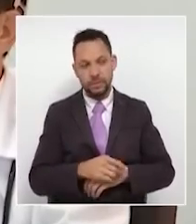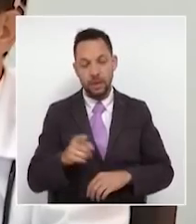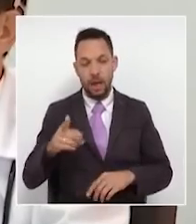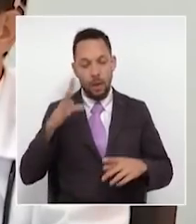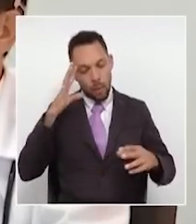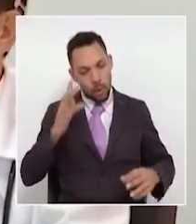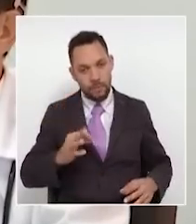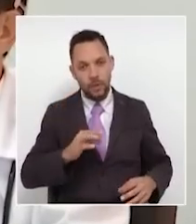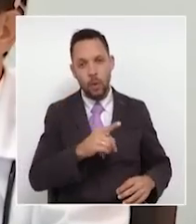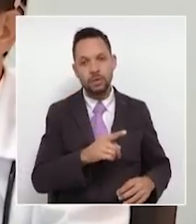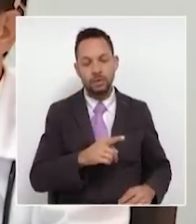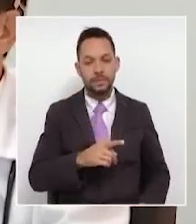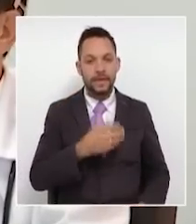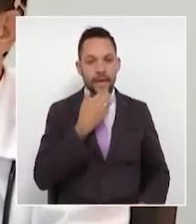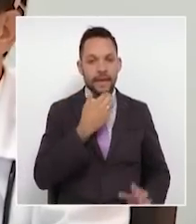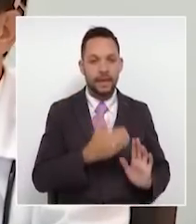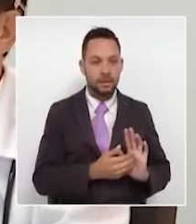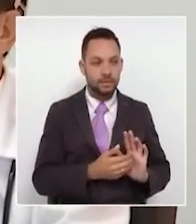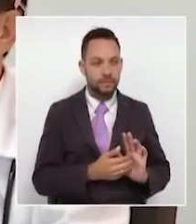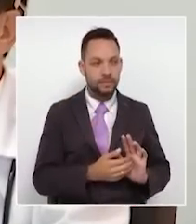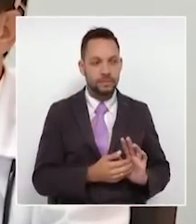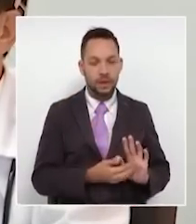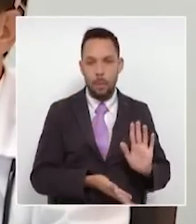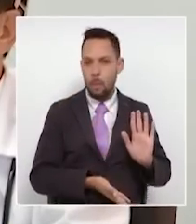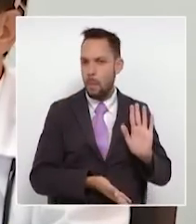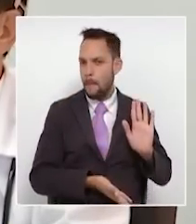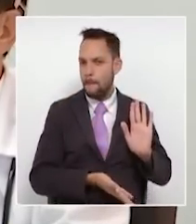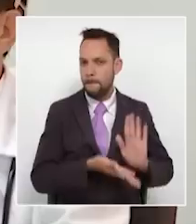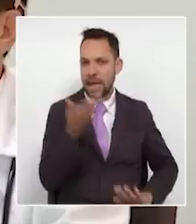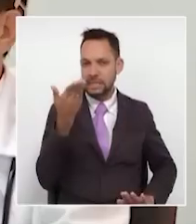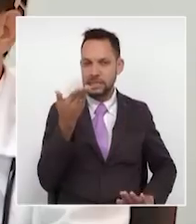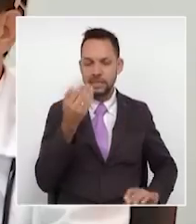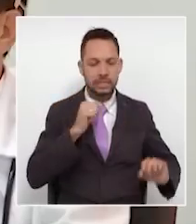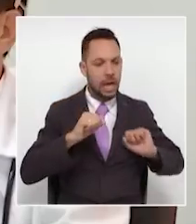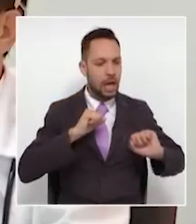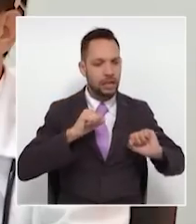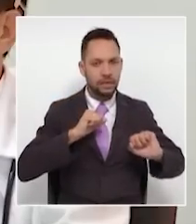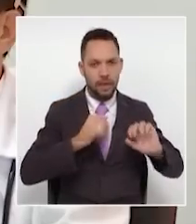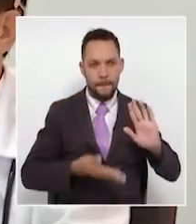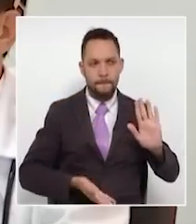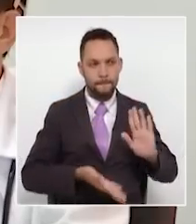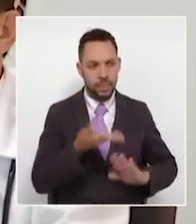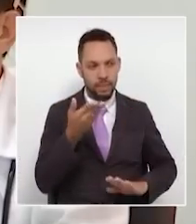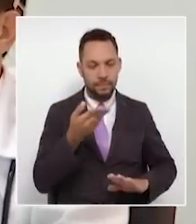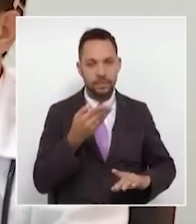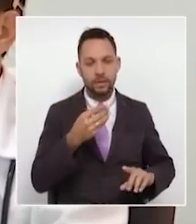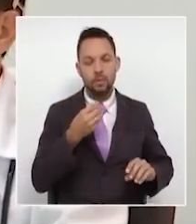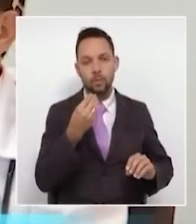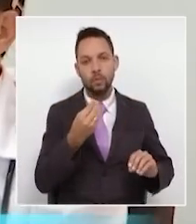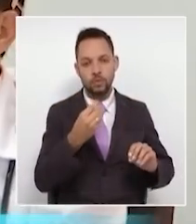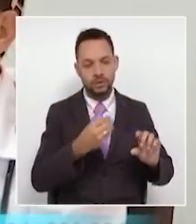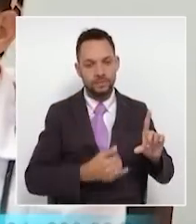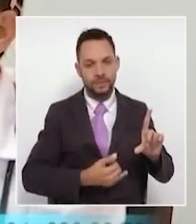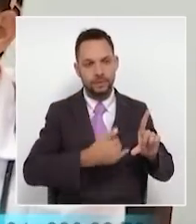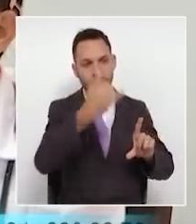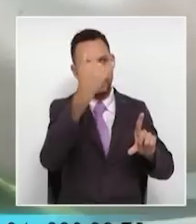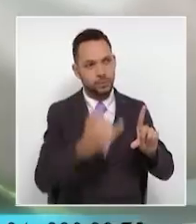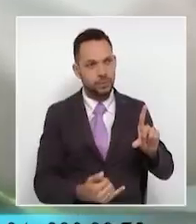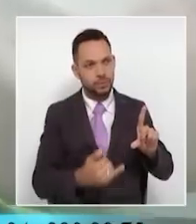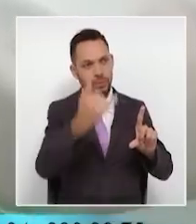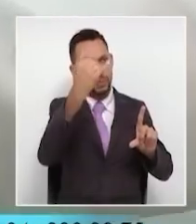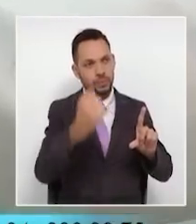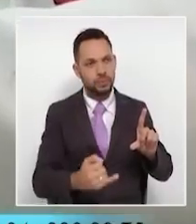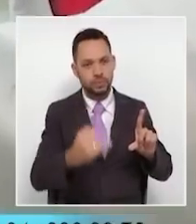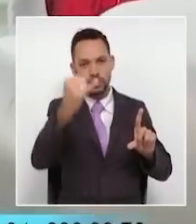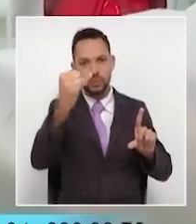sino que predominan las ondas de alta frecuencia entonces vemos cómo se harían picos en en las ondas rojas